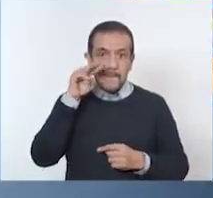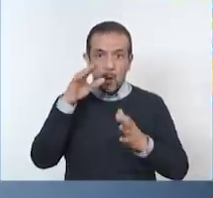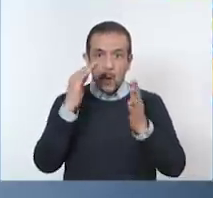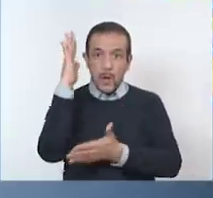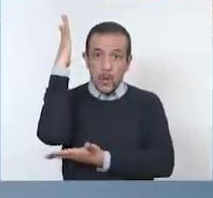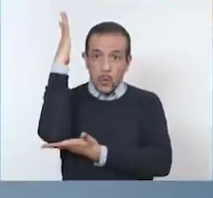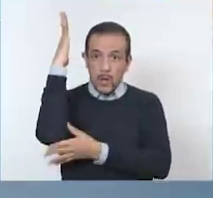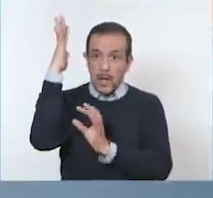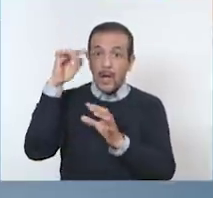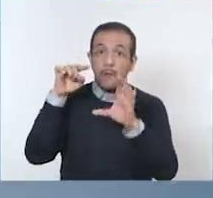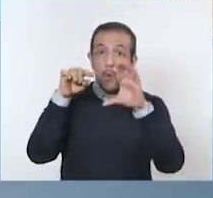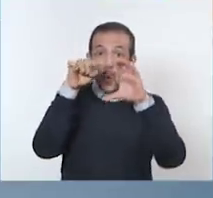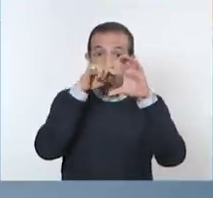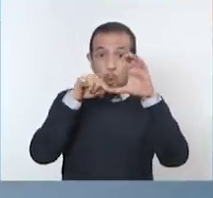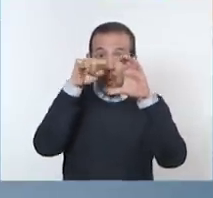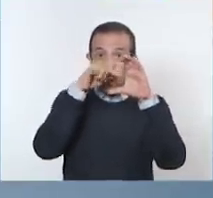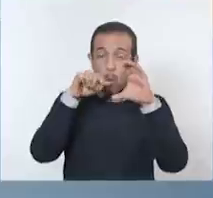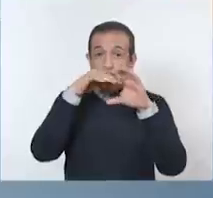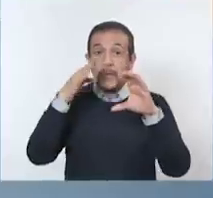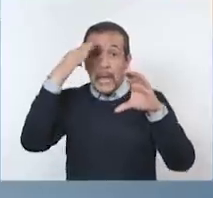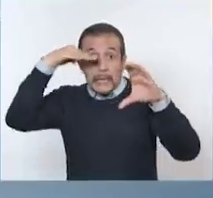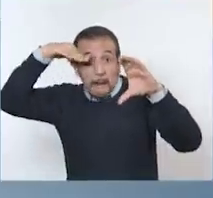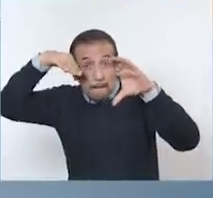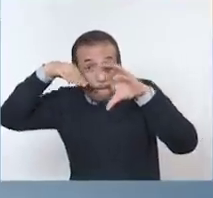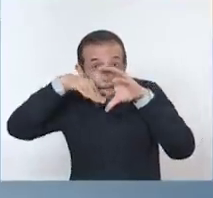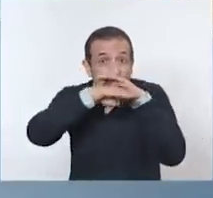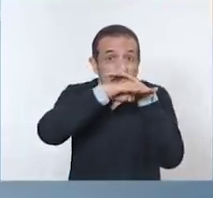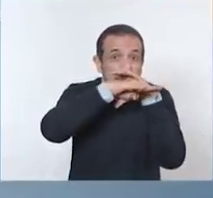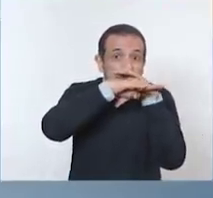agujero en un árbol. Y se metió.